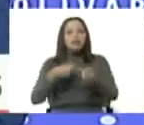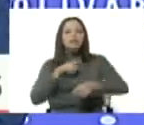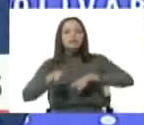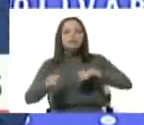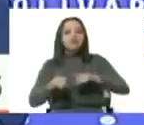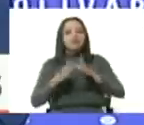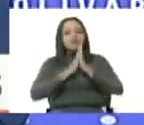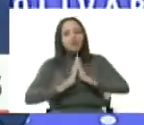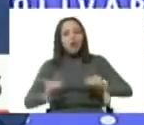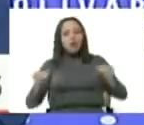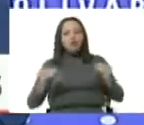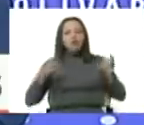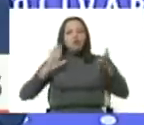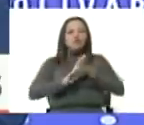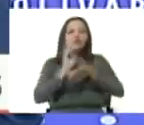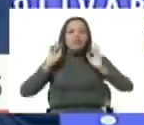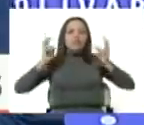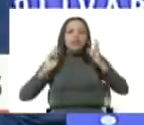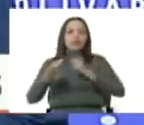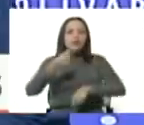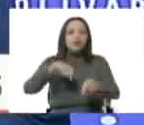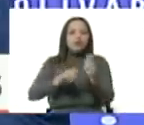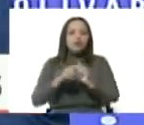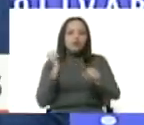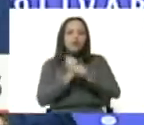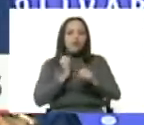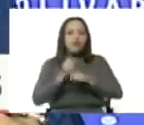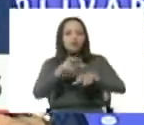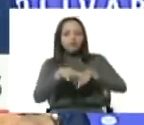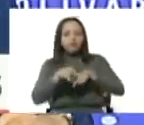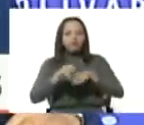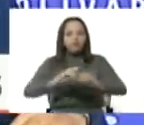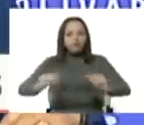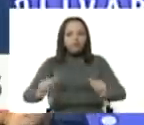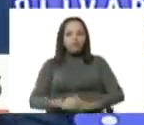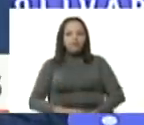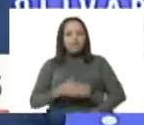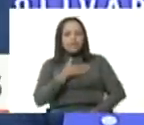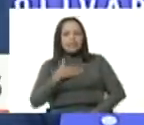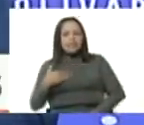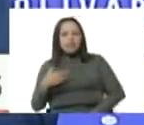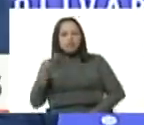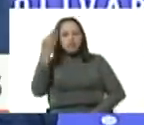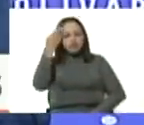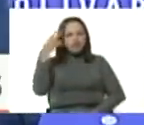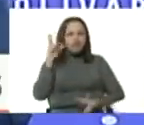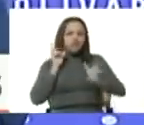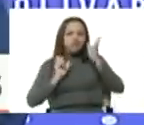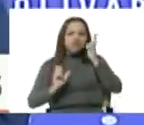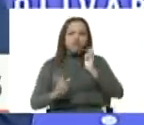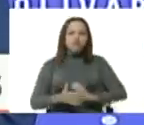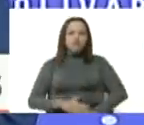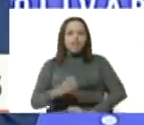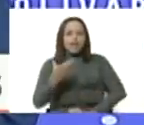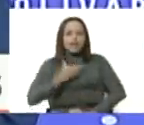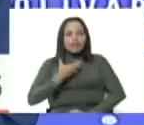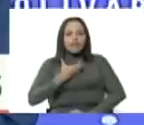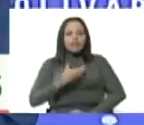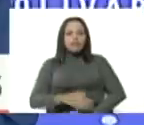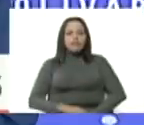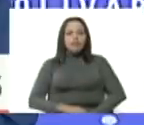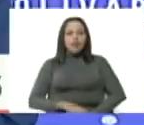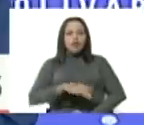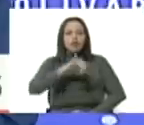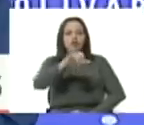en todo el tema económico productivo de generación de riqueza. Yo quiero escuchar también a la alcaldesa